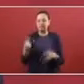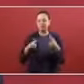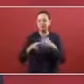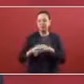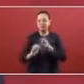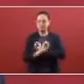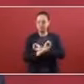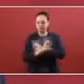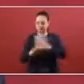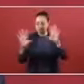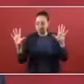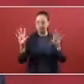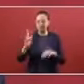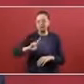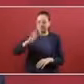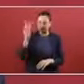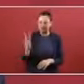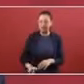completa.